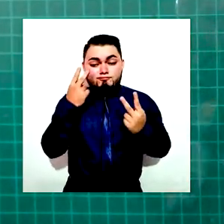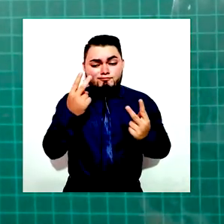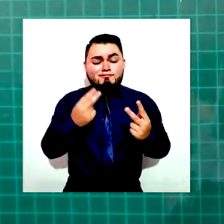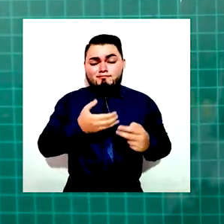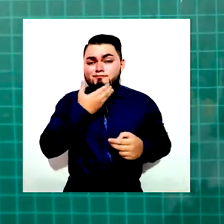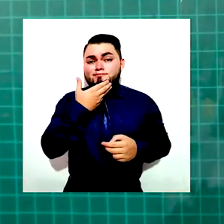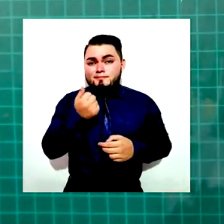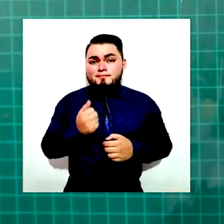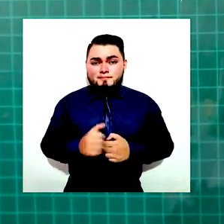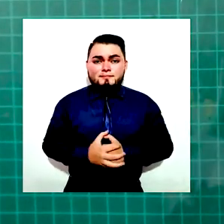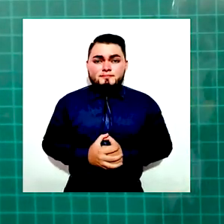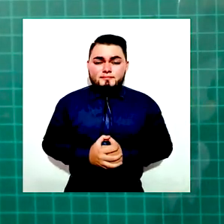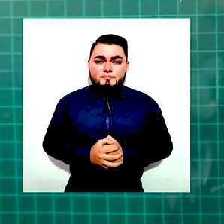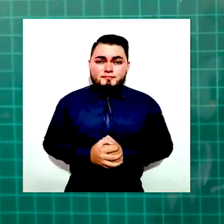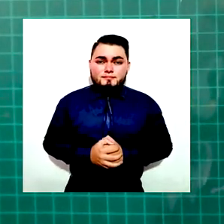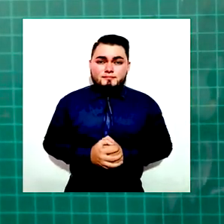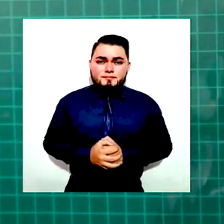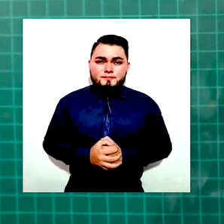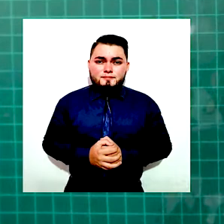mejor.